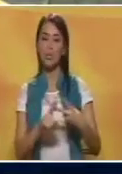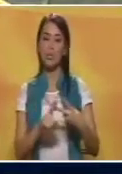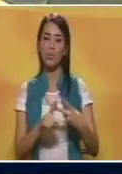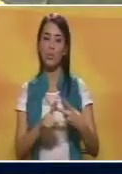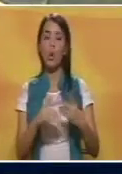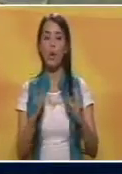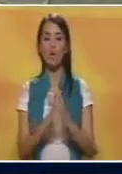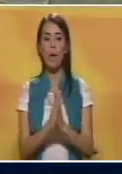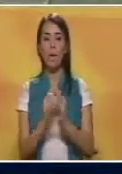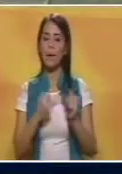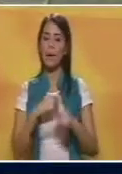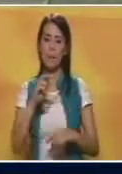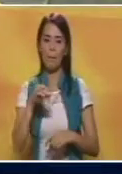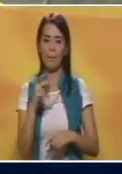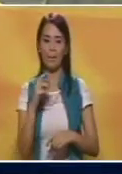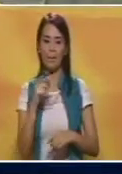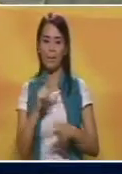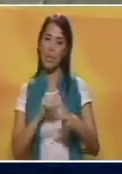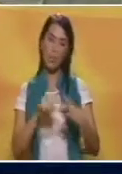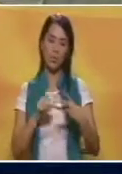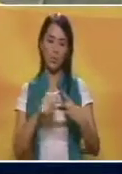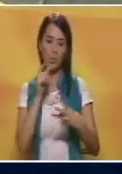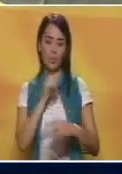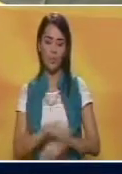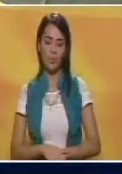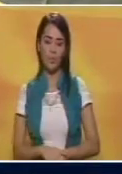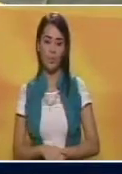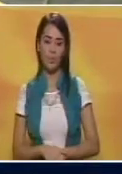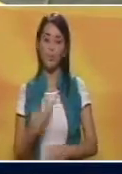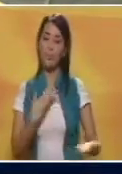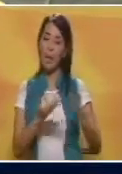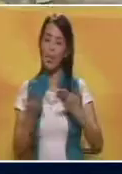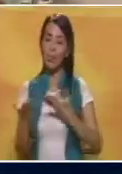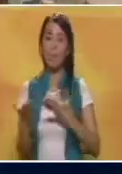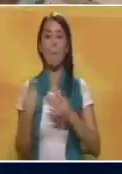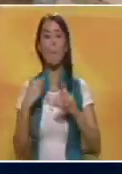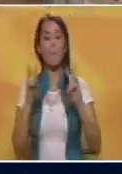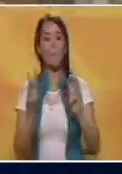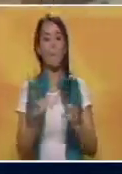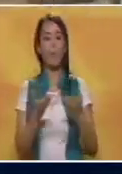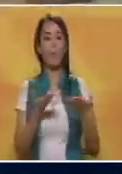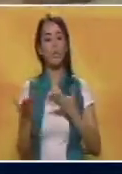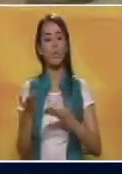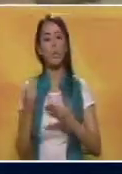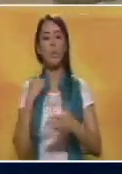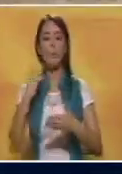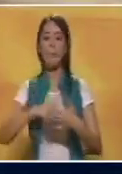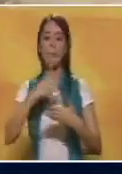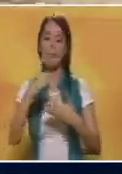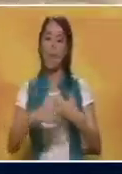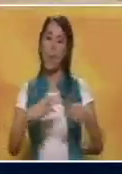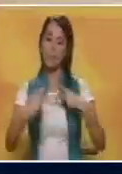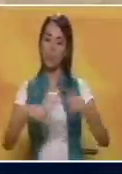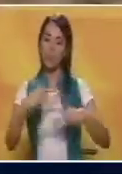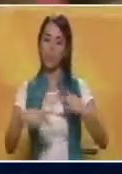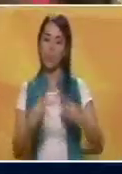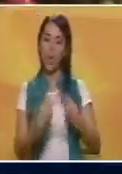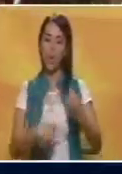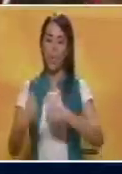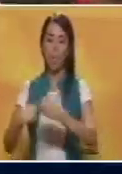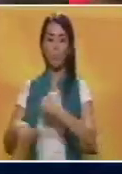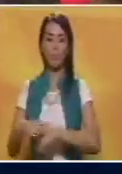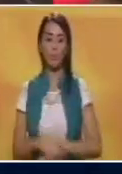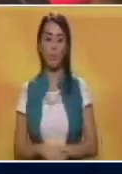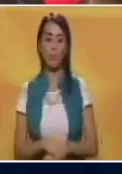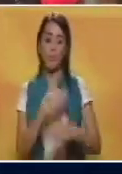sanmartín y guaicaipuro para ponerlos al servicio del nuevo sistema de producción distribución y comercialización esto como parte